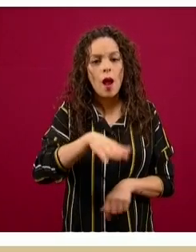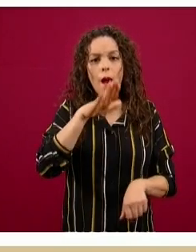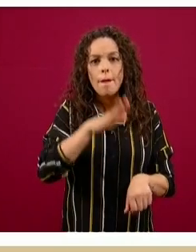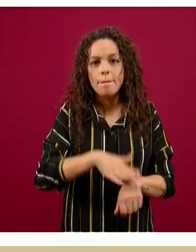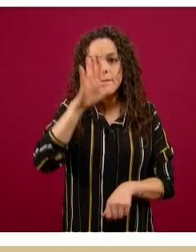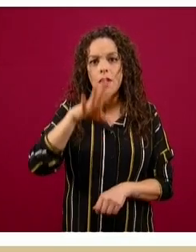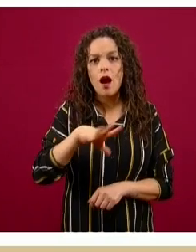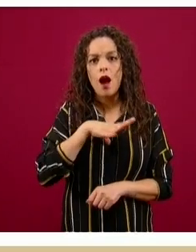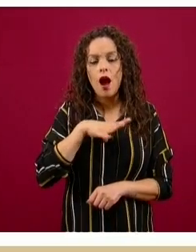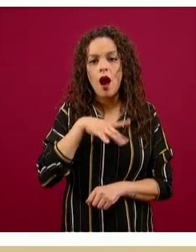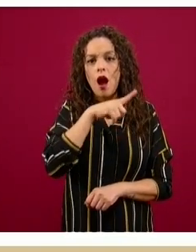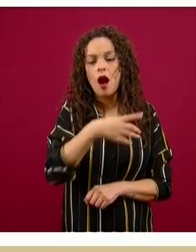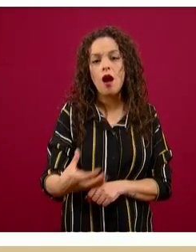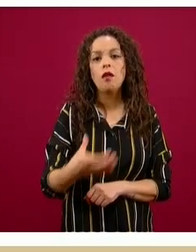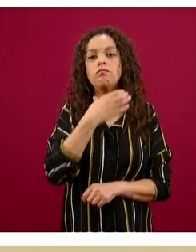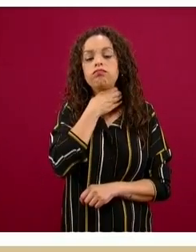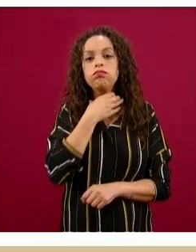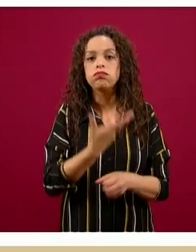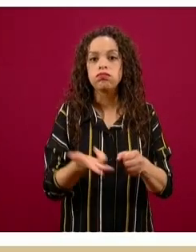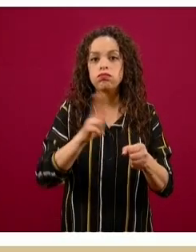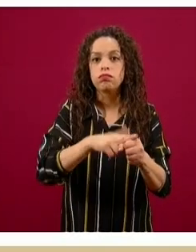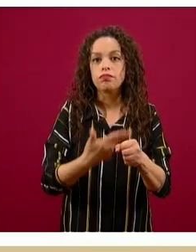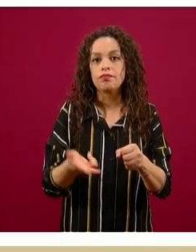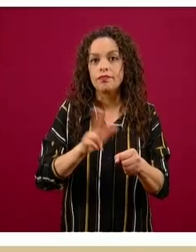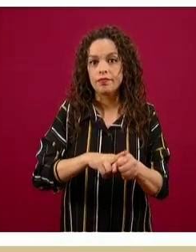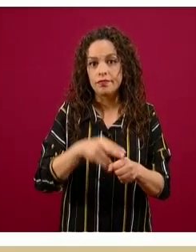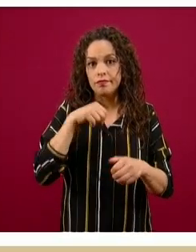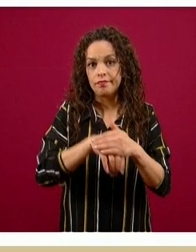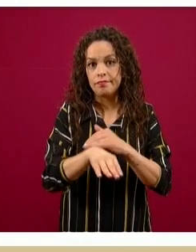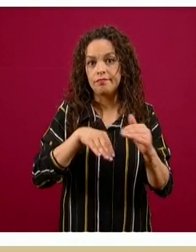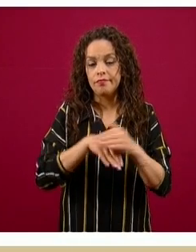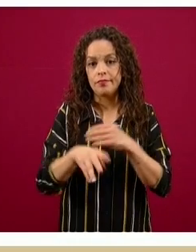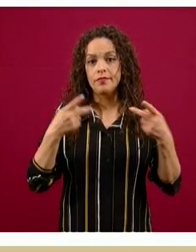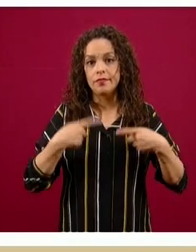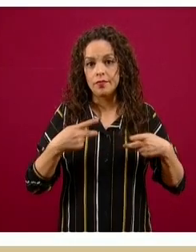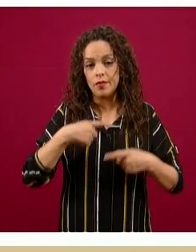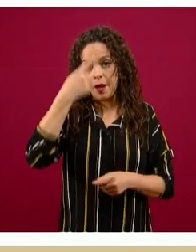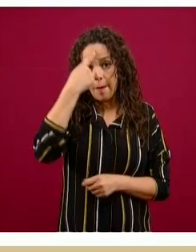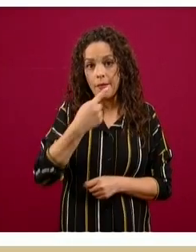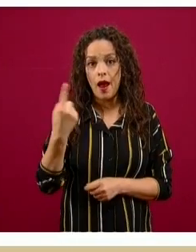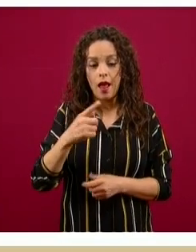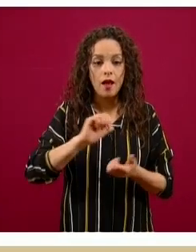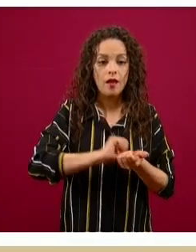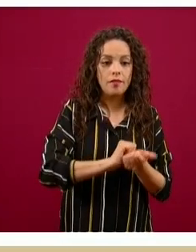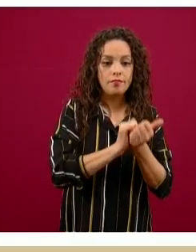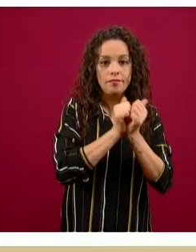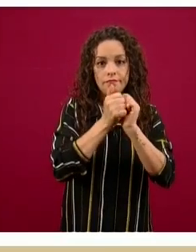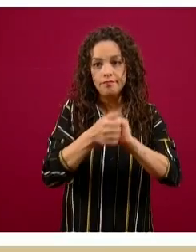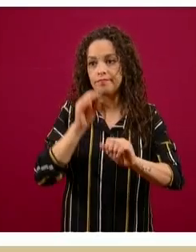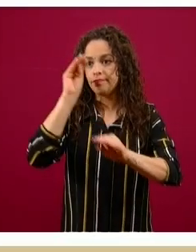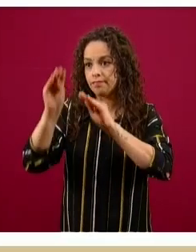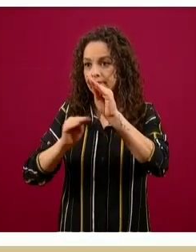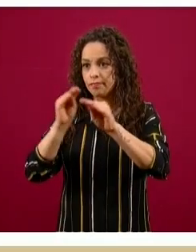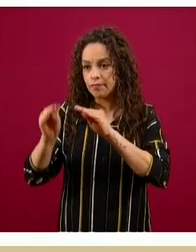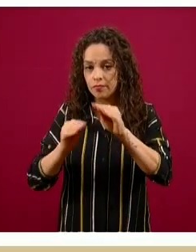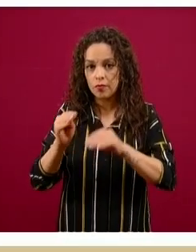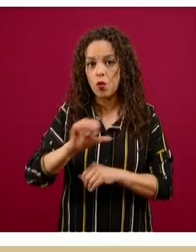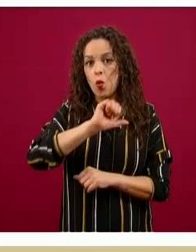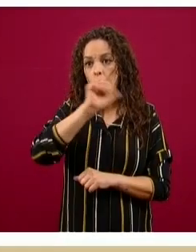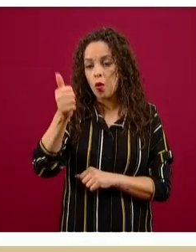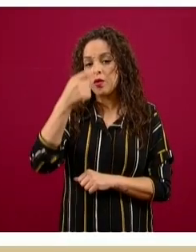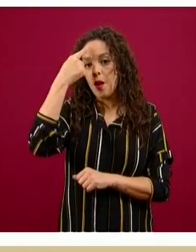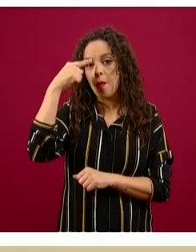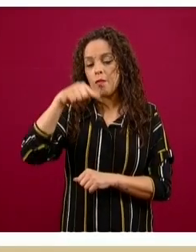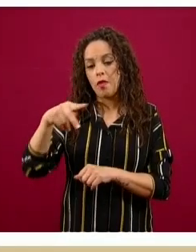mayor saturación, para inmediatamente activar otras unidades, seguir reconvirtiendo camas, y